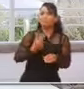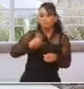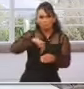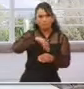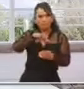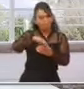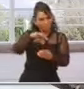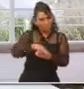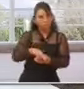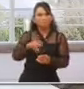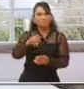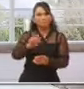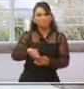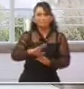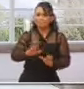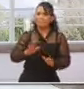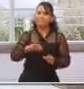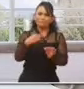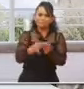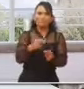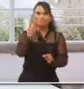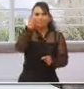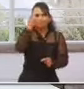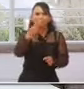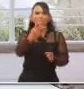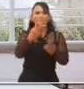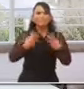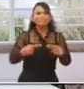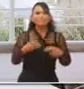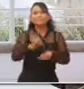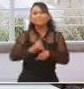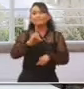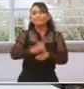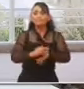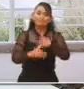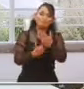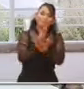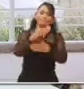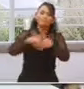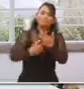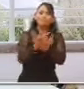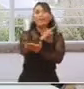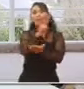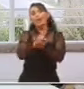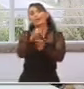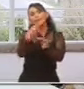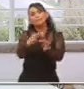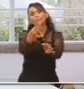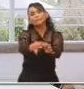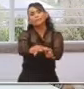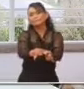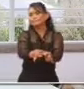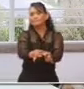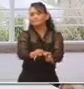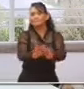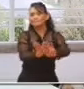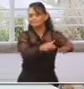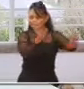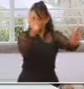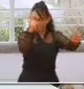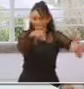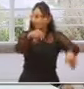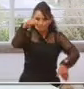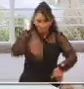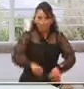con una sociedad que está cansada siempre de escuchar cada mañana que pronto se cumplirá la ley. Aquí sí se cumple la ley y